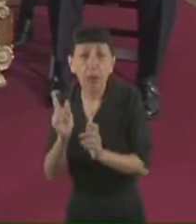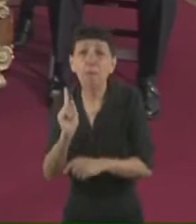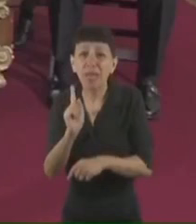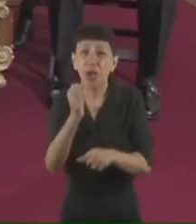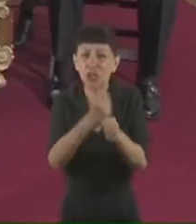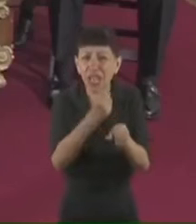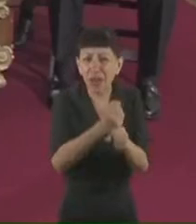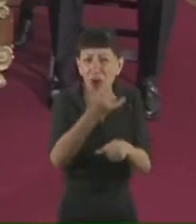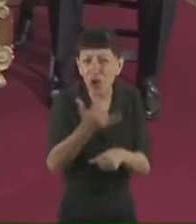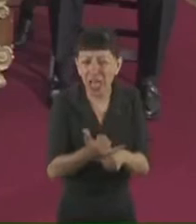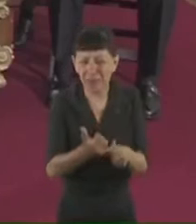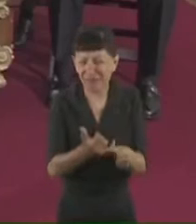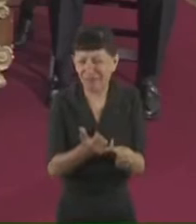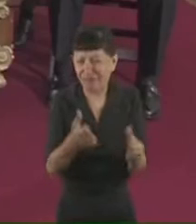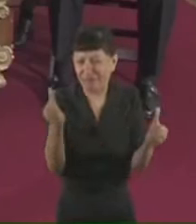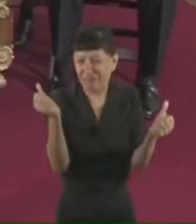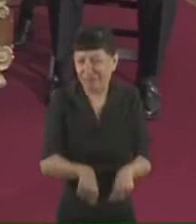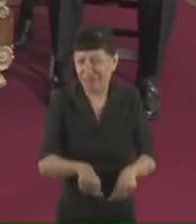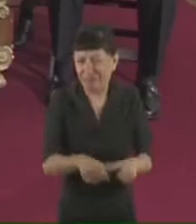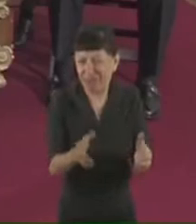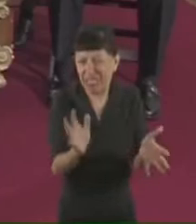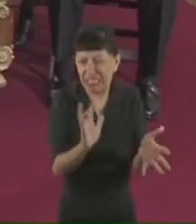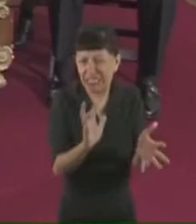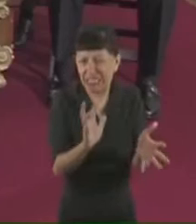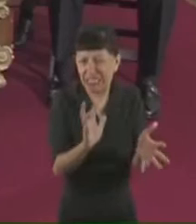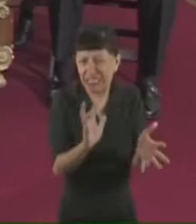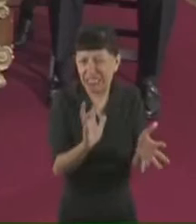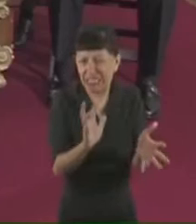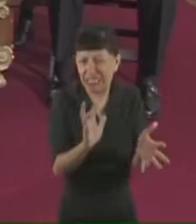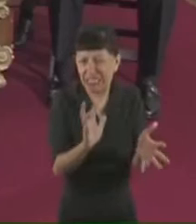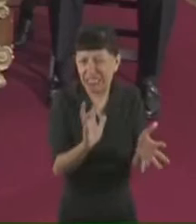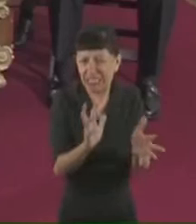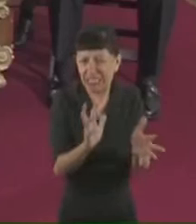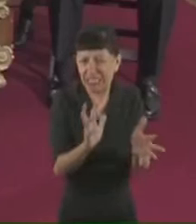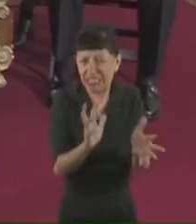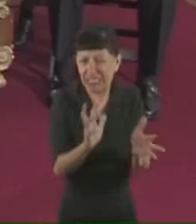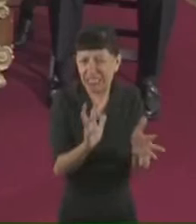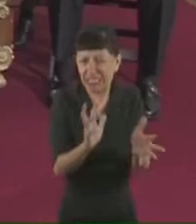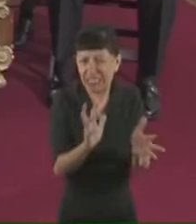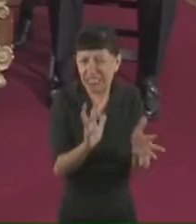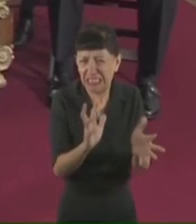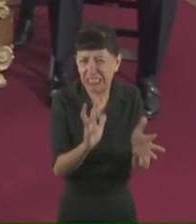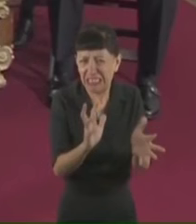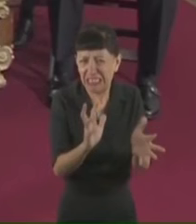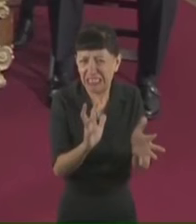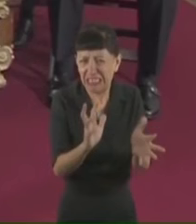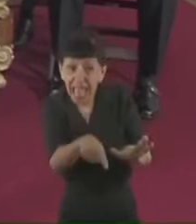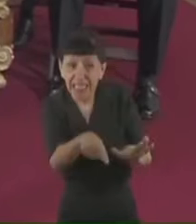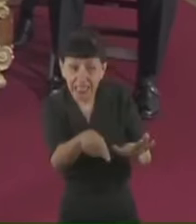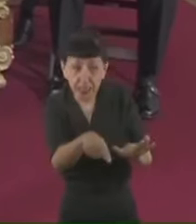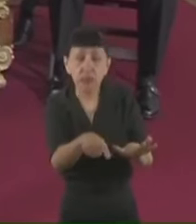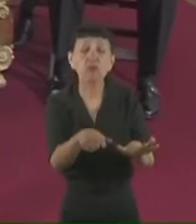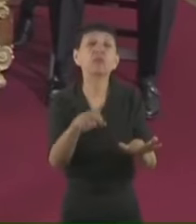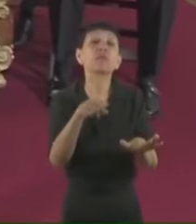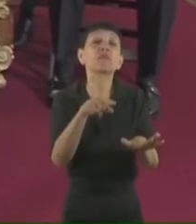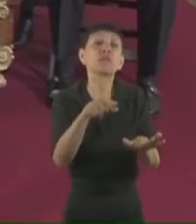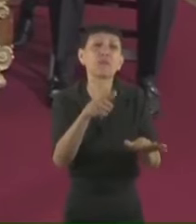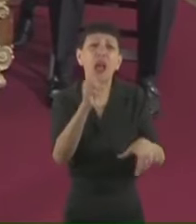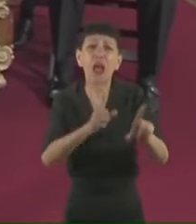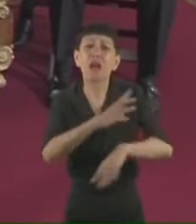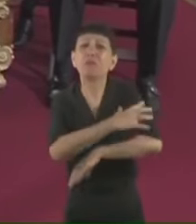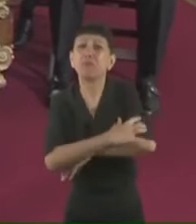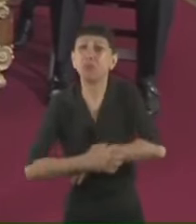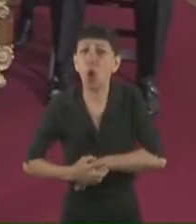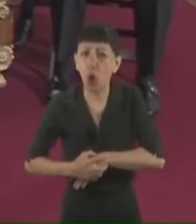C y 14 años son pobres Esa es la tragedia que estamos viviendo producto de un modelo político y